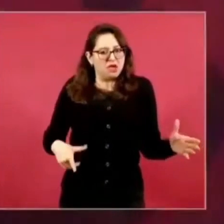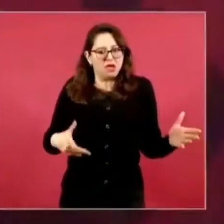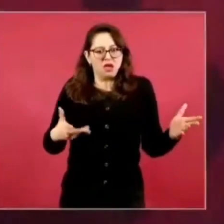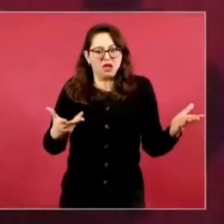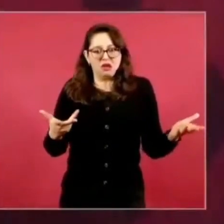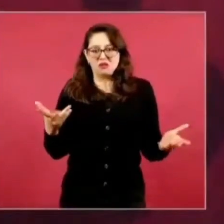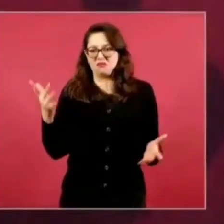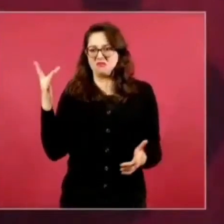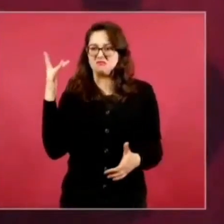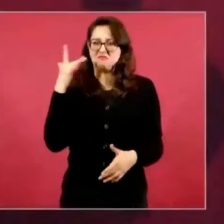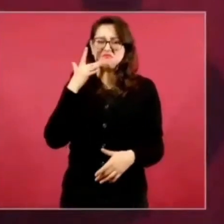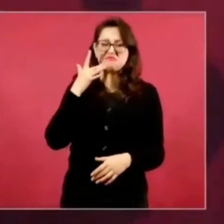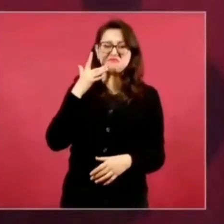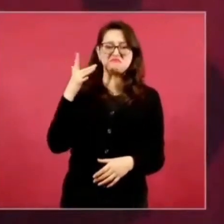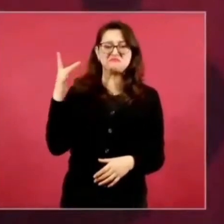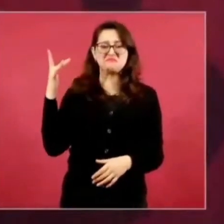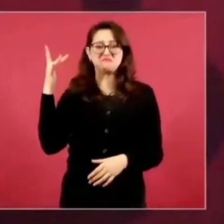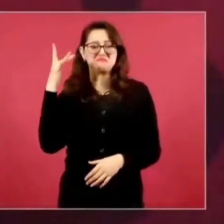fresas,